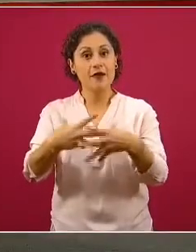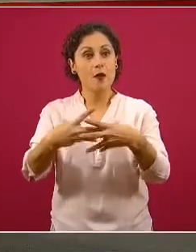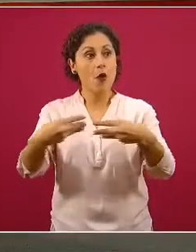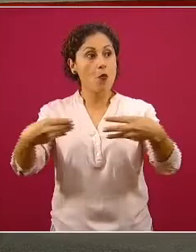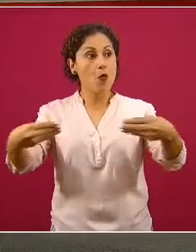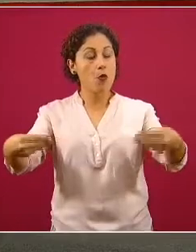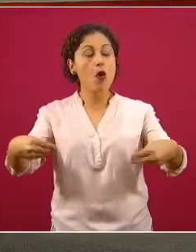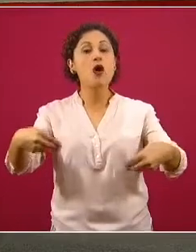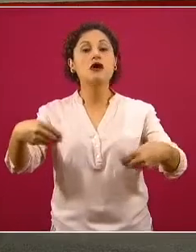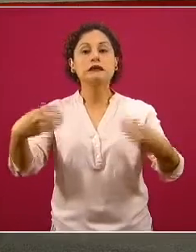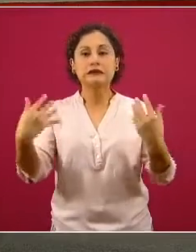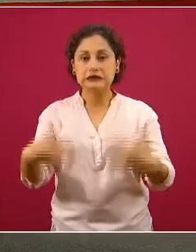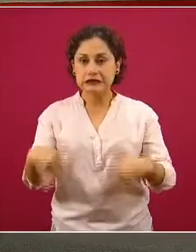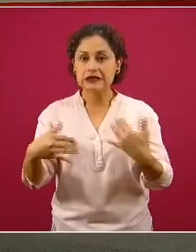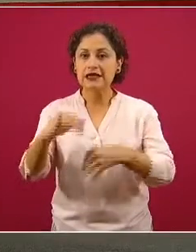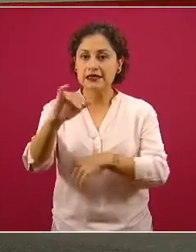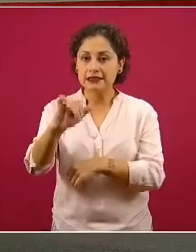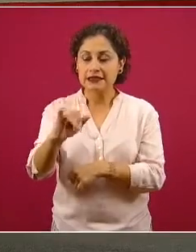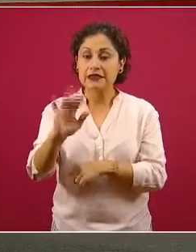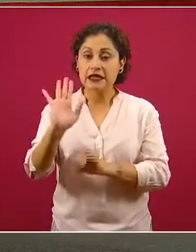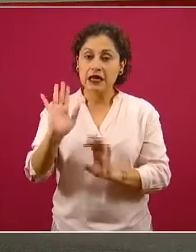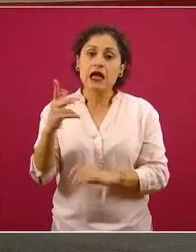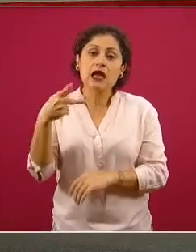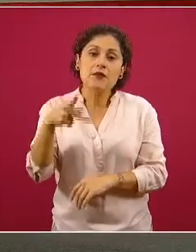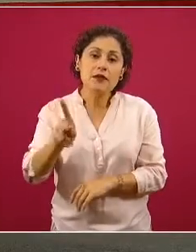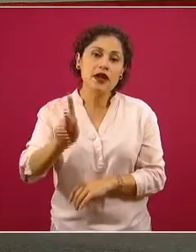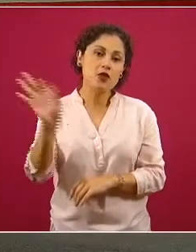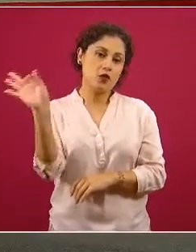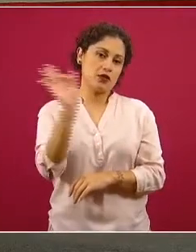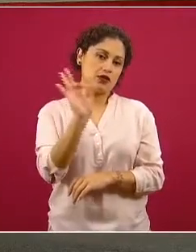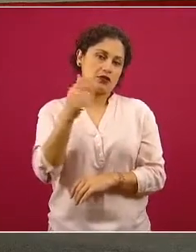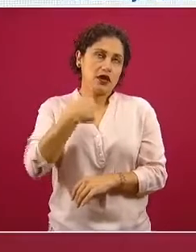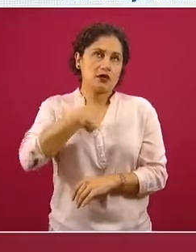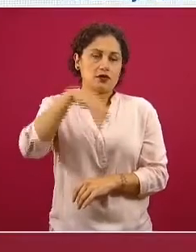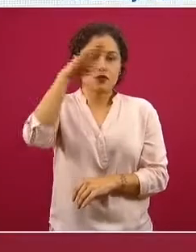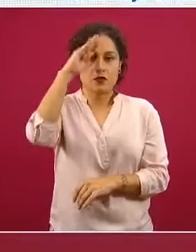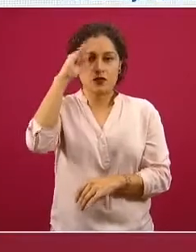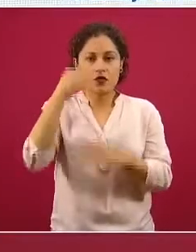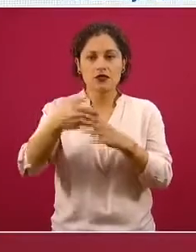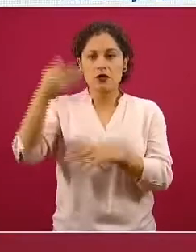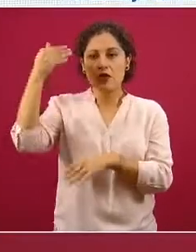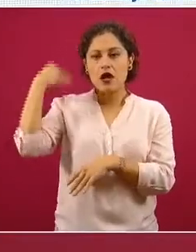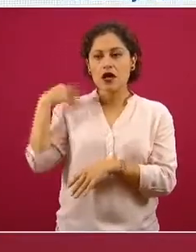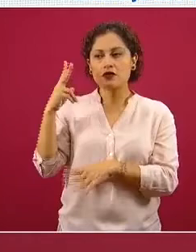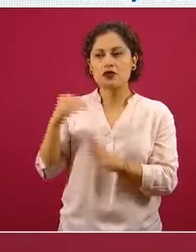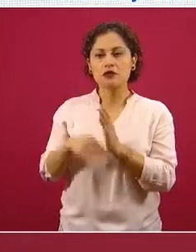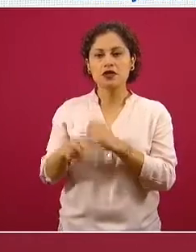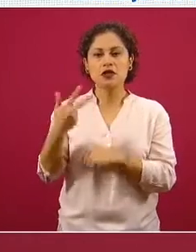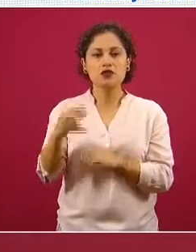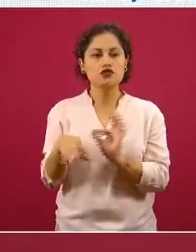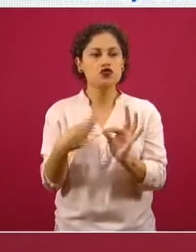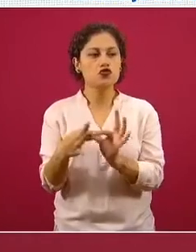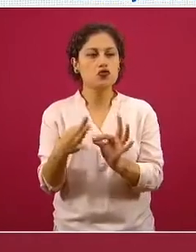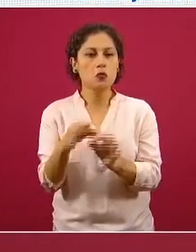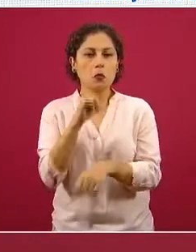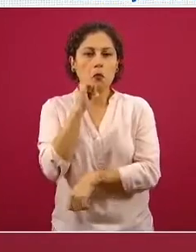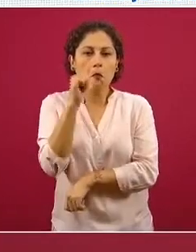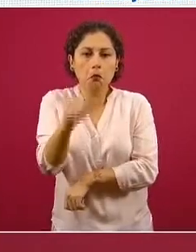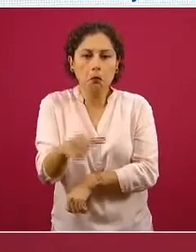posible que si no lo hubiéramos perfeccionado, no lo hubiéramos reconocido como lo reconocimos en ese momento.